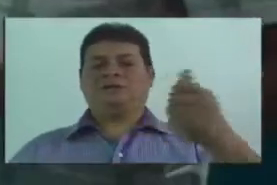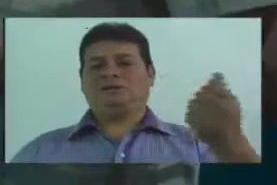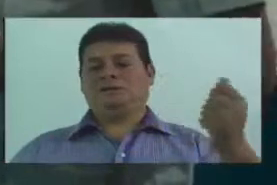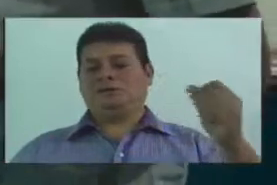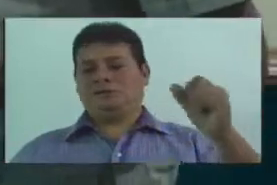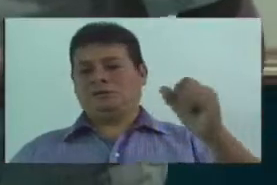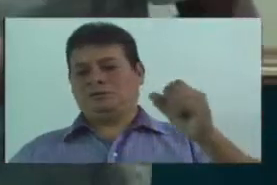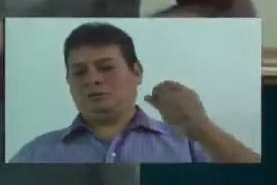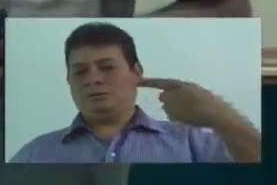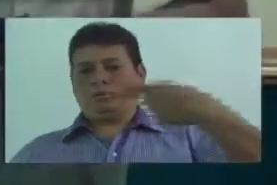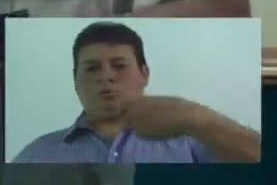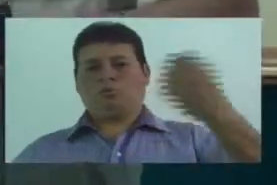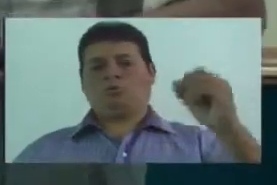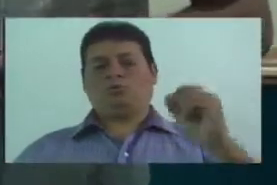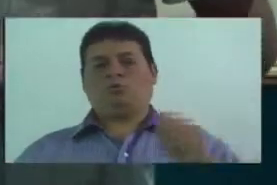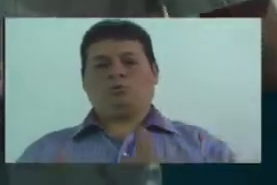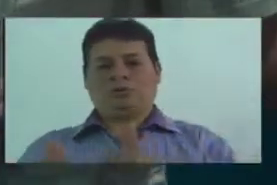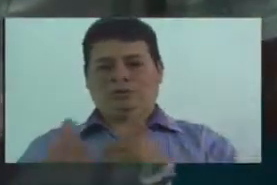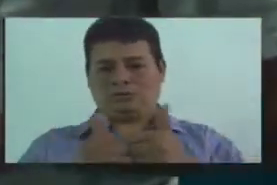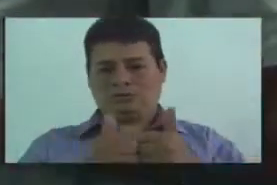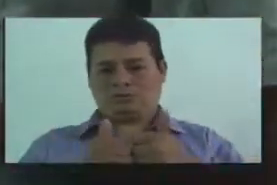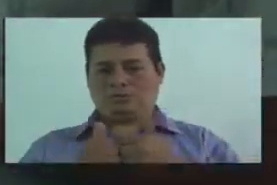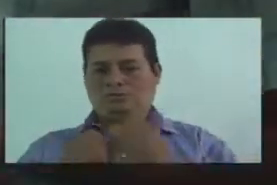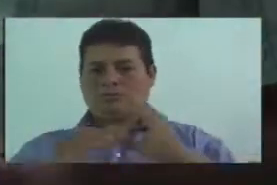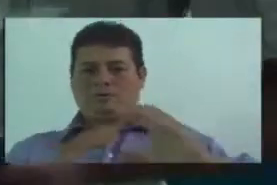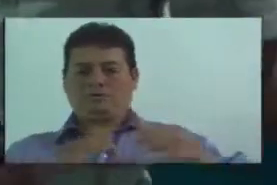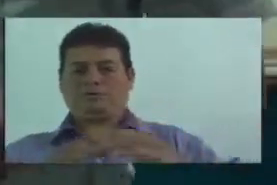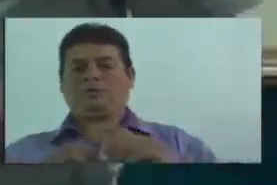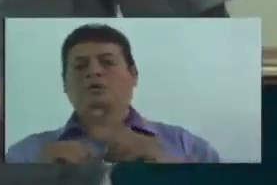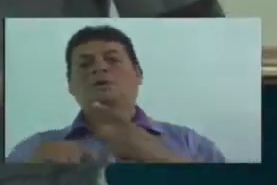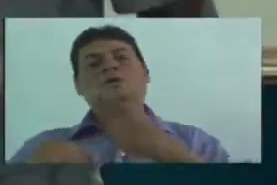este pequeño diálogo. Dice